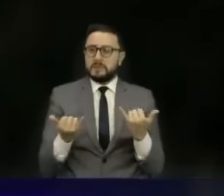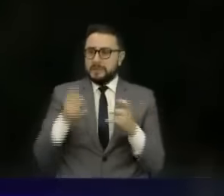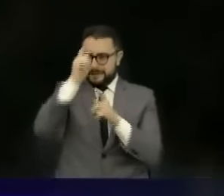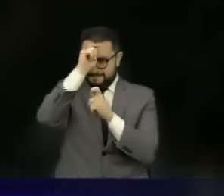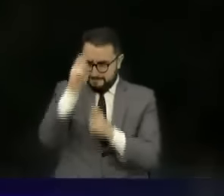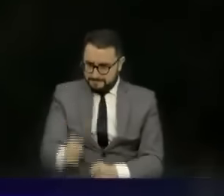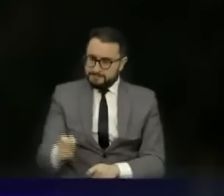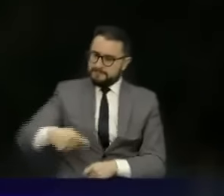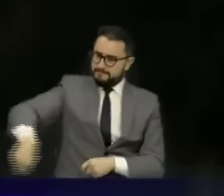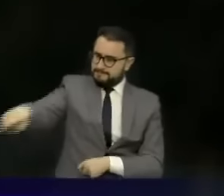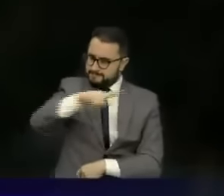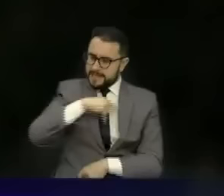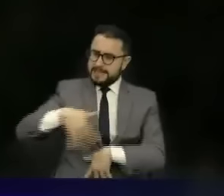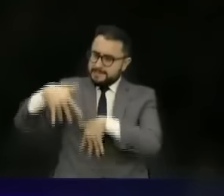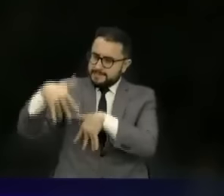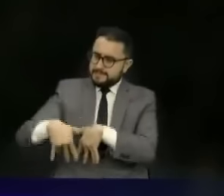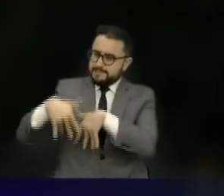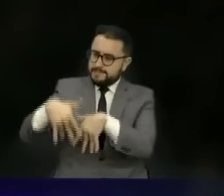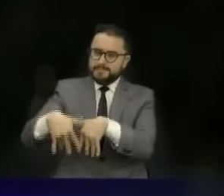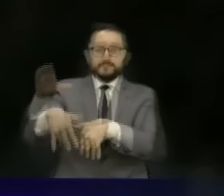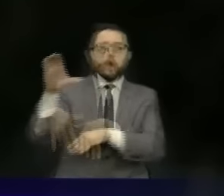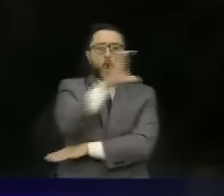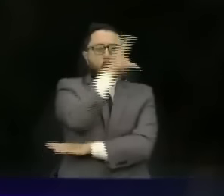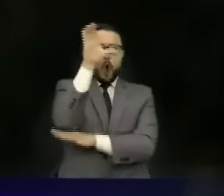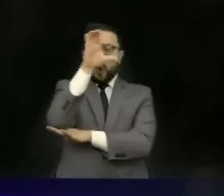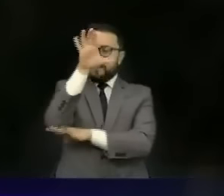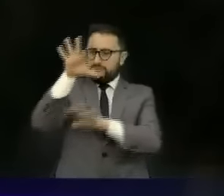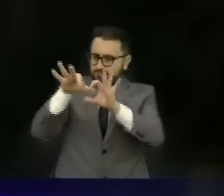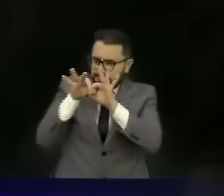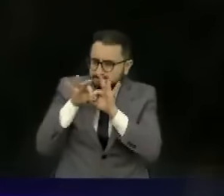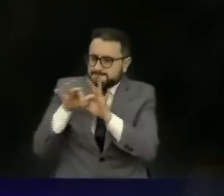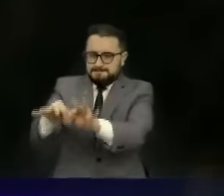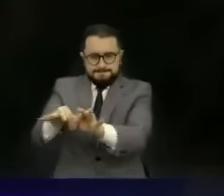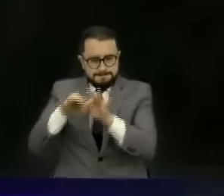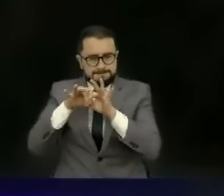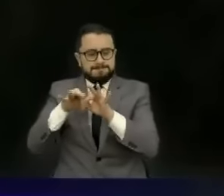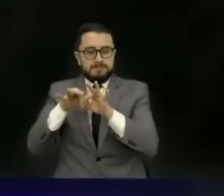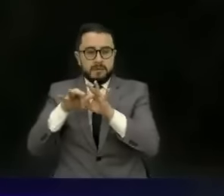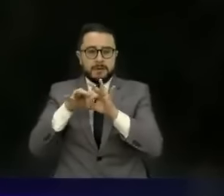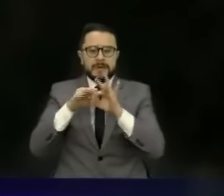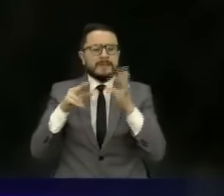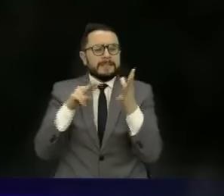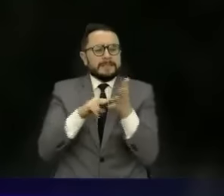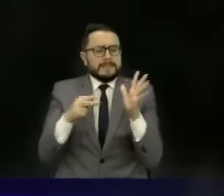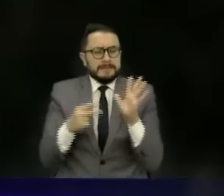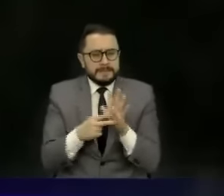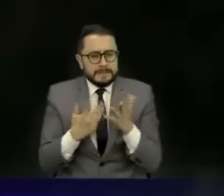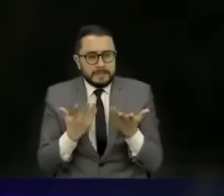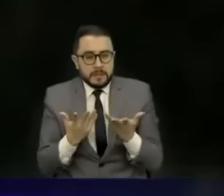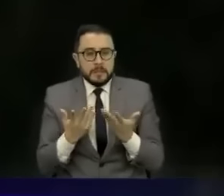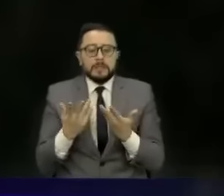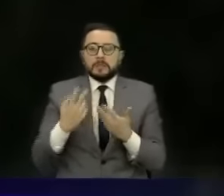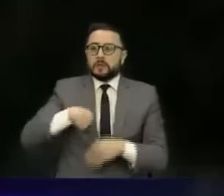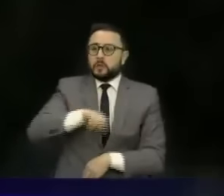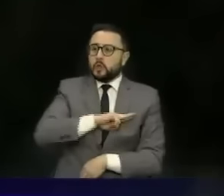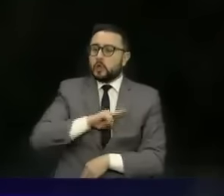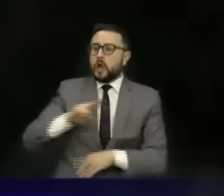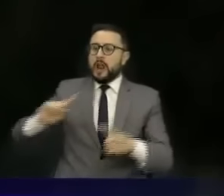del ejército, que debe ser un ejército de la nación, unas fuerzas militares de la nación, pues no nos vamos a meter en los